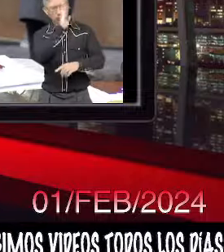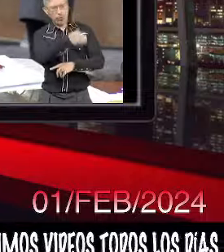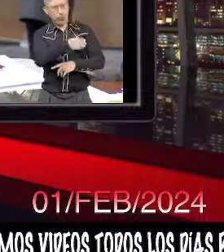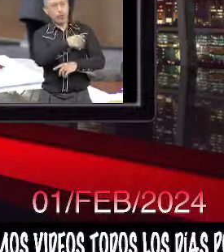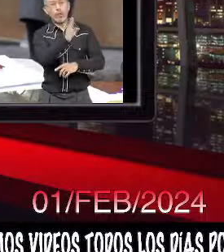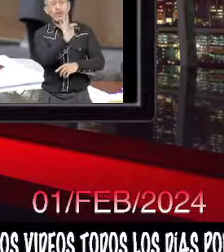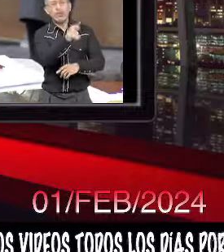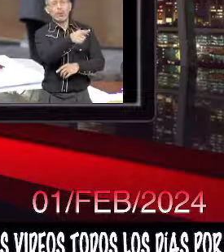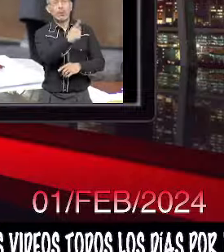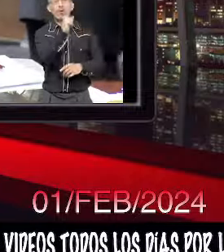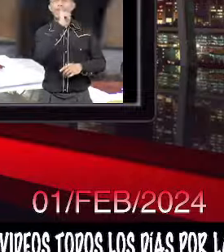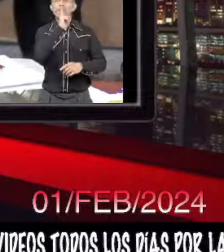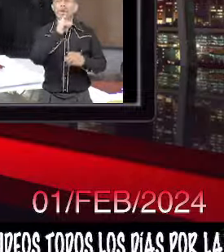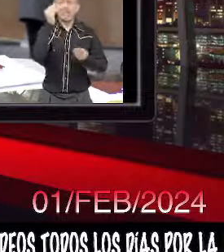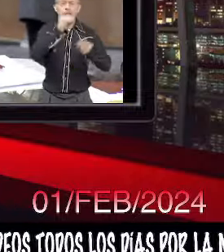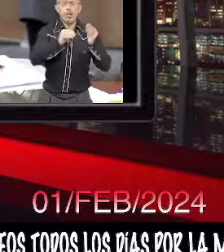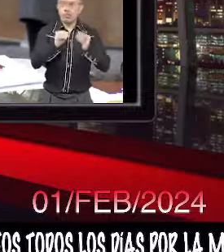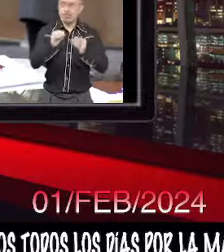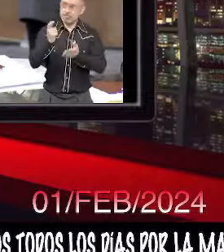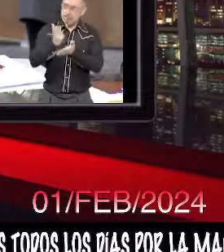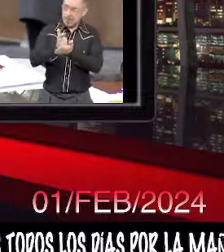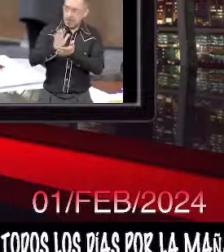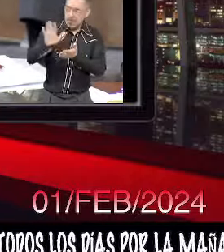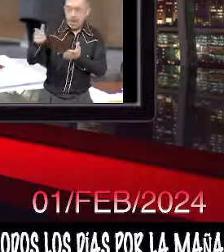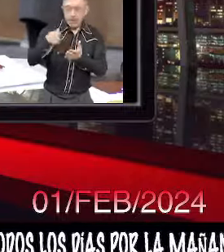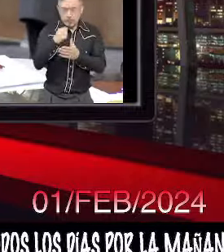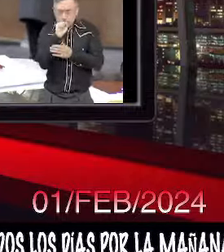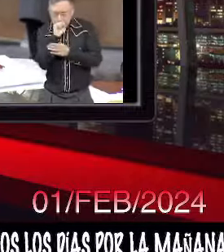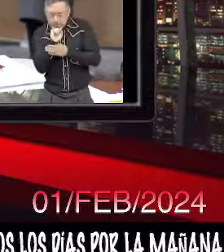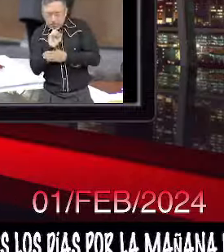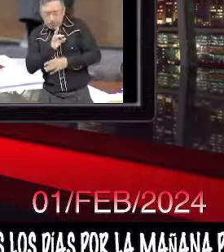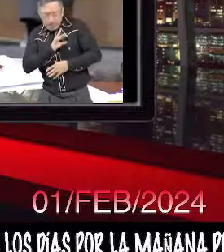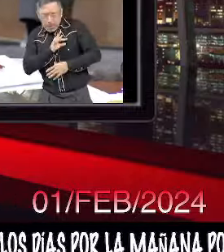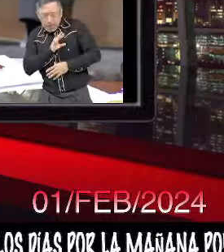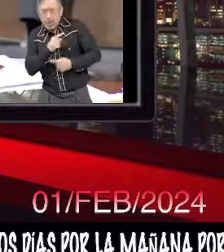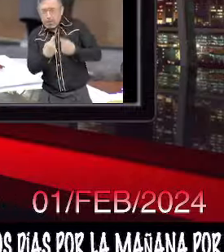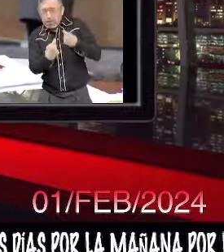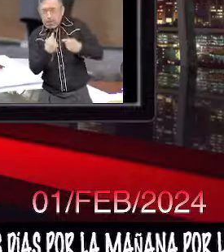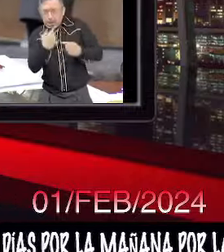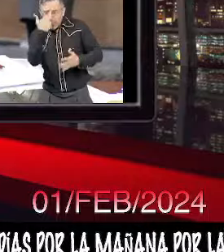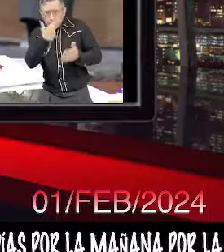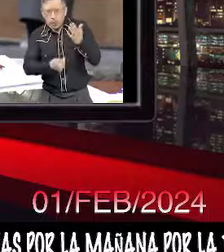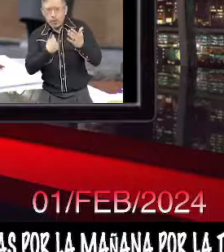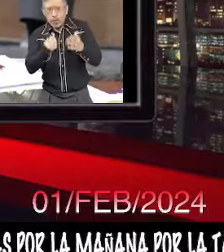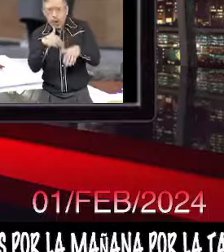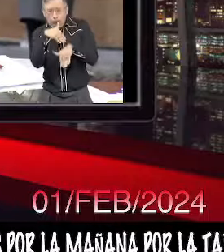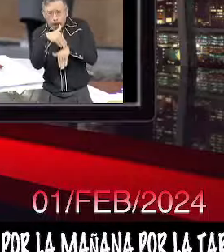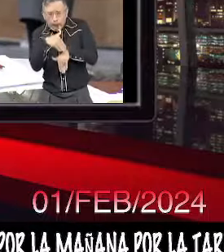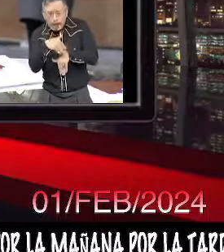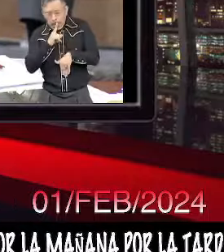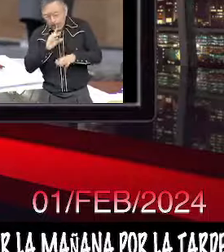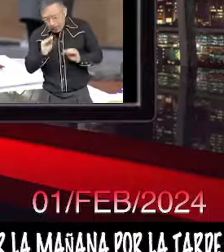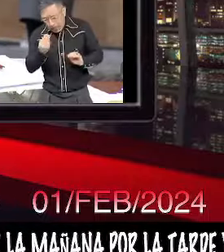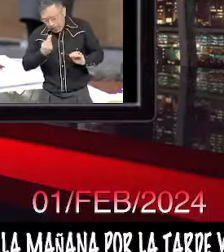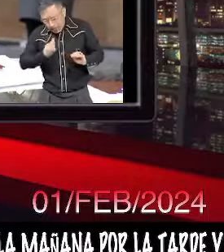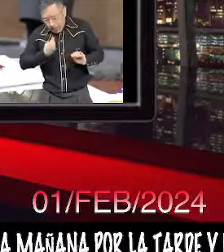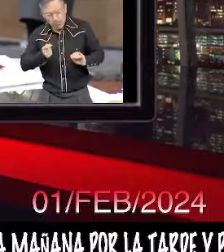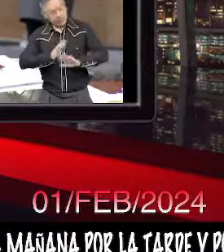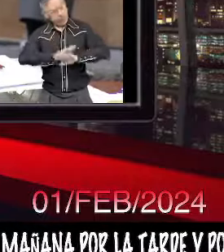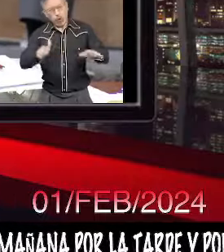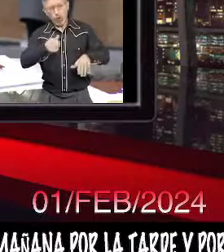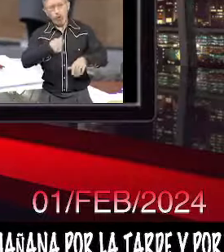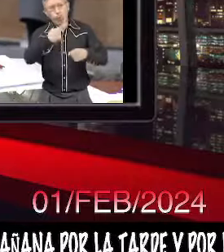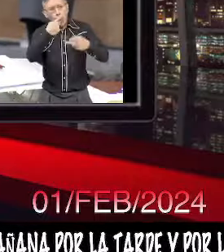a intimidar, a insultar. No se lo vamos a dejar pasar, ni una sola, ni una